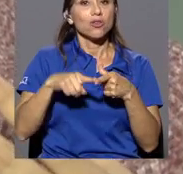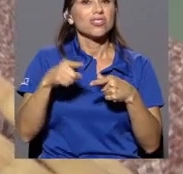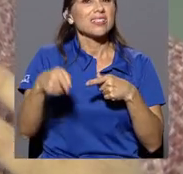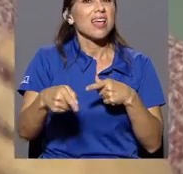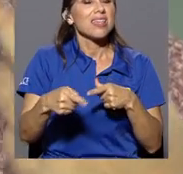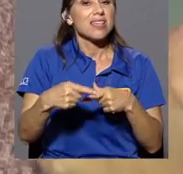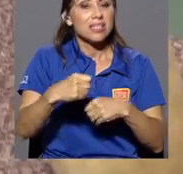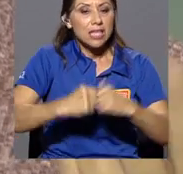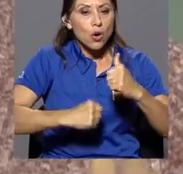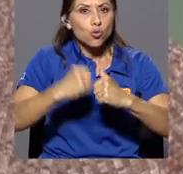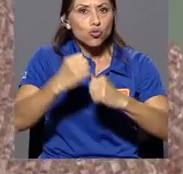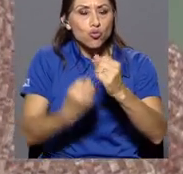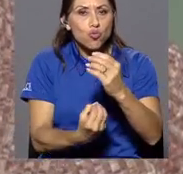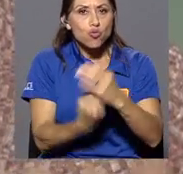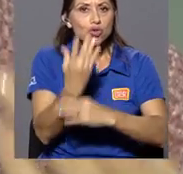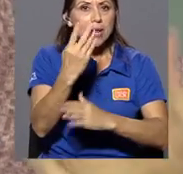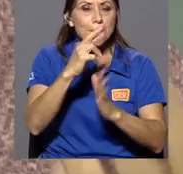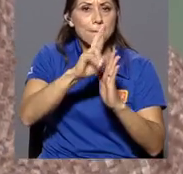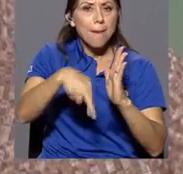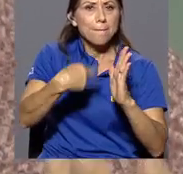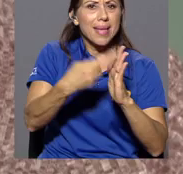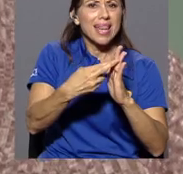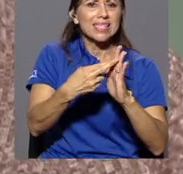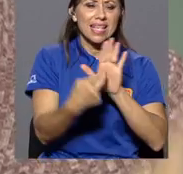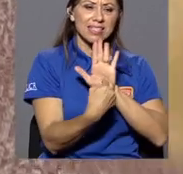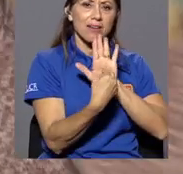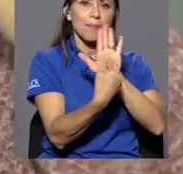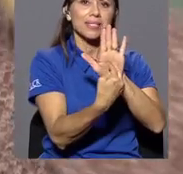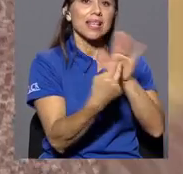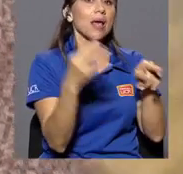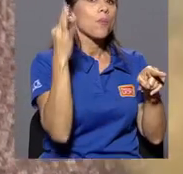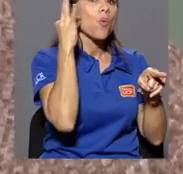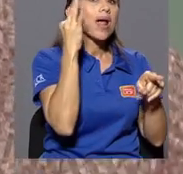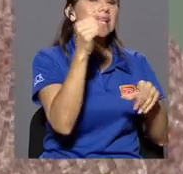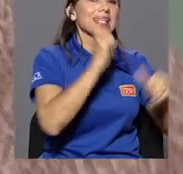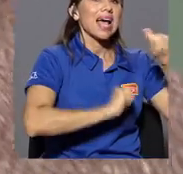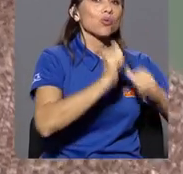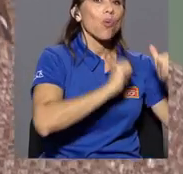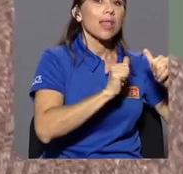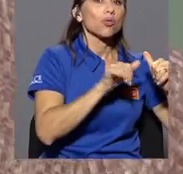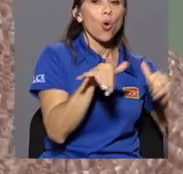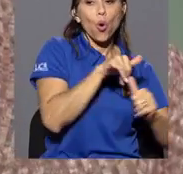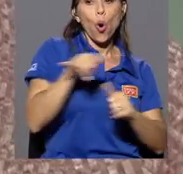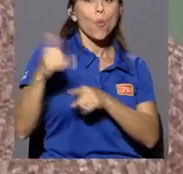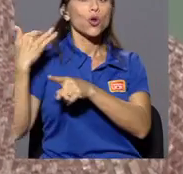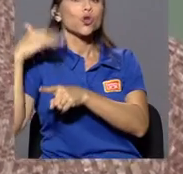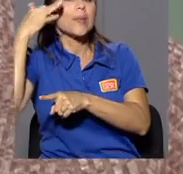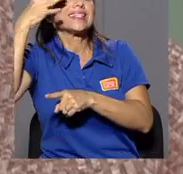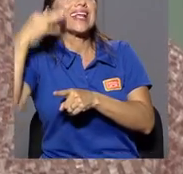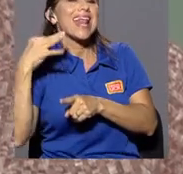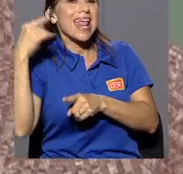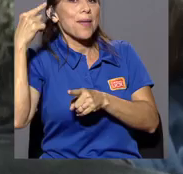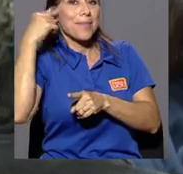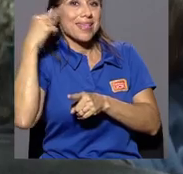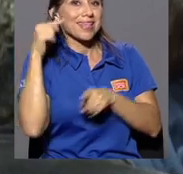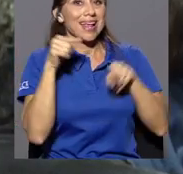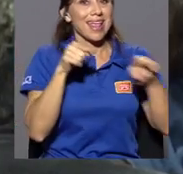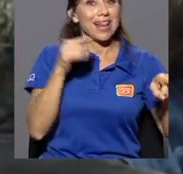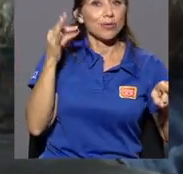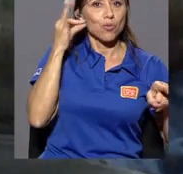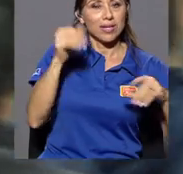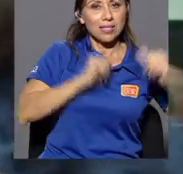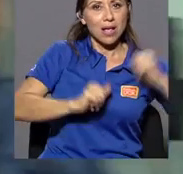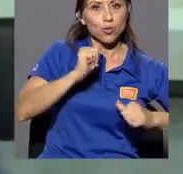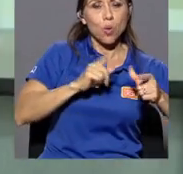donde lo que se representa son mujeres actuando como los hombres piensan que las mujeres actúan, de manera tal que